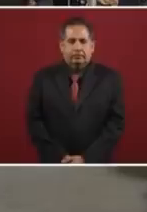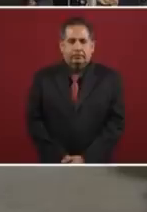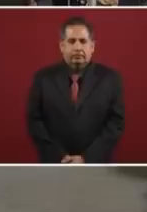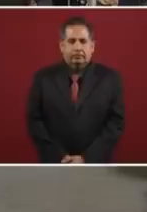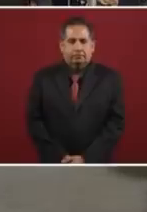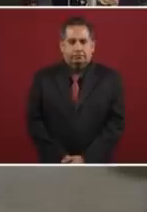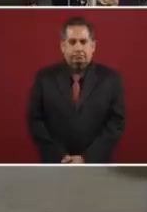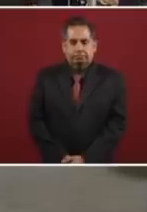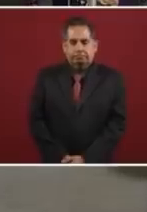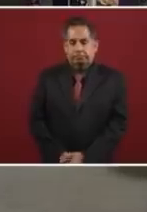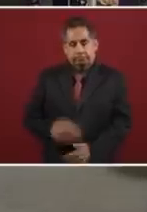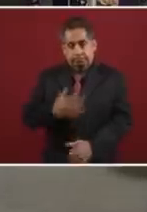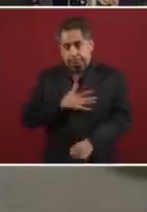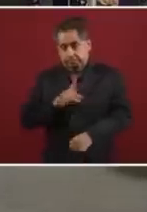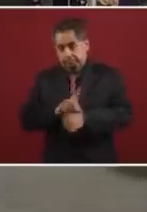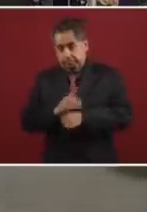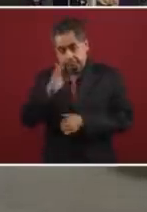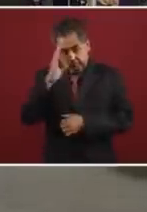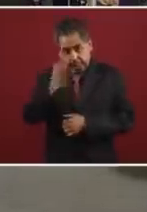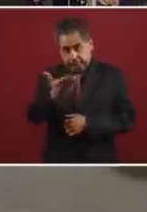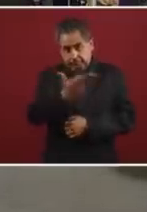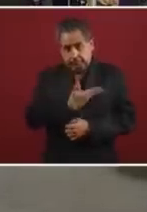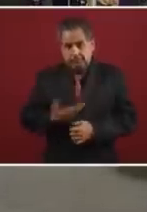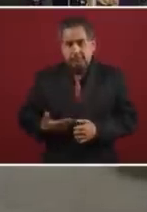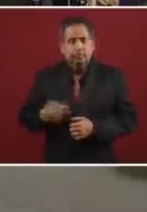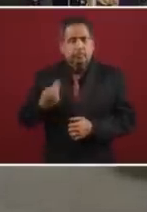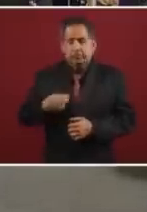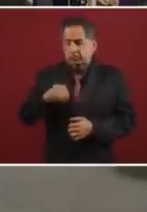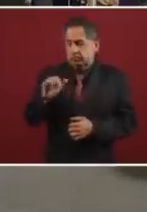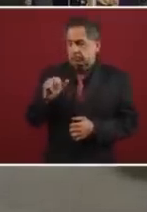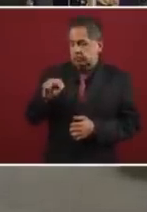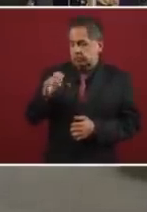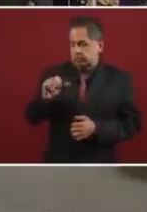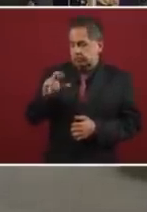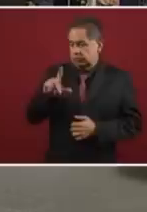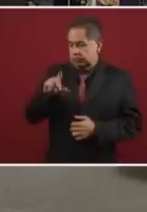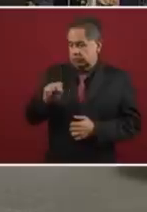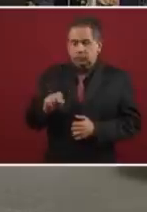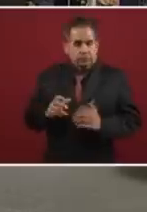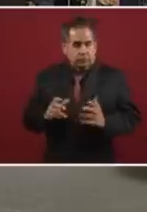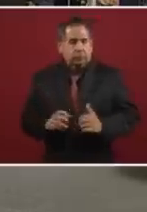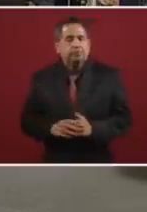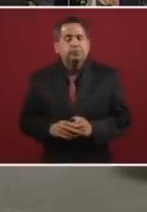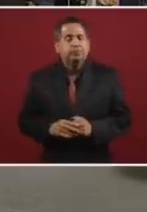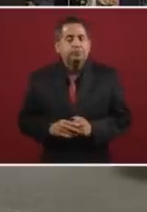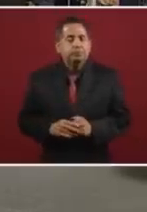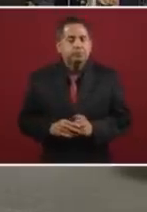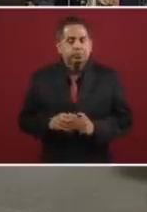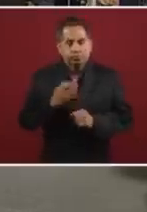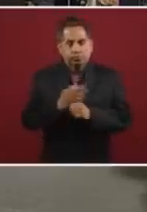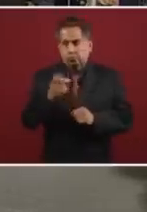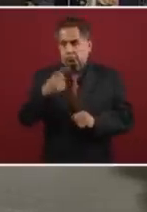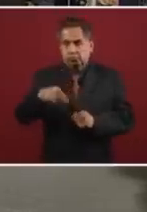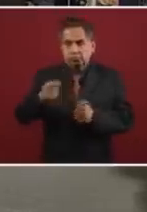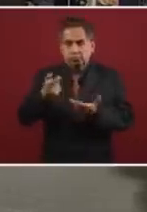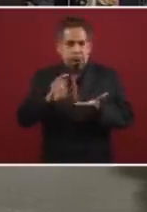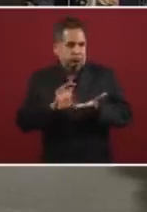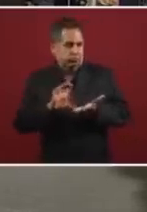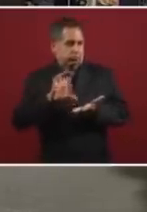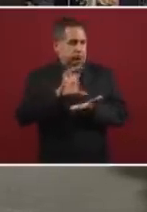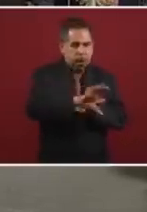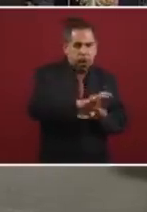gracias buenos días señor presidente juan carlos machos del portal expo ahorita con estas inversiones su